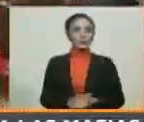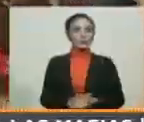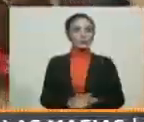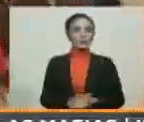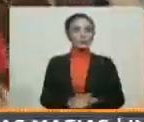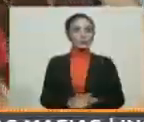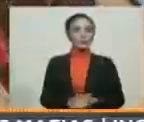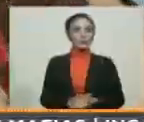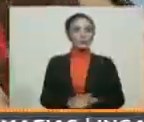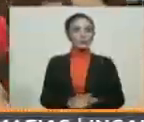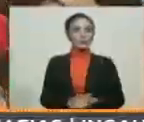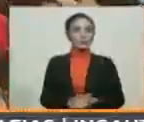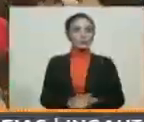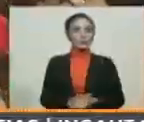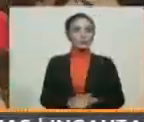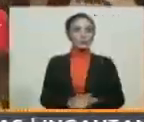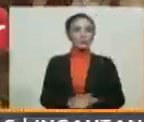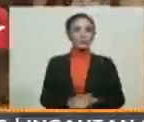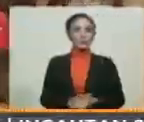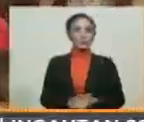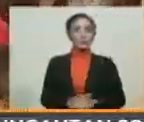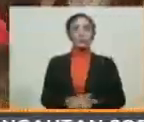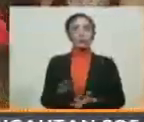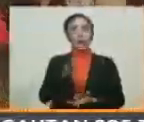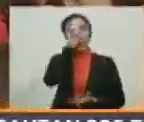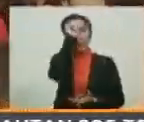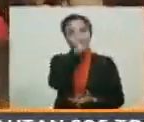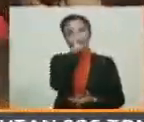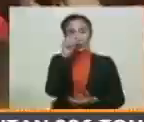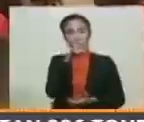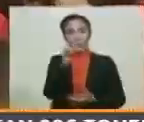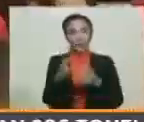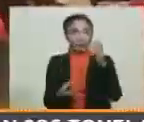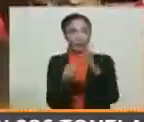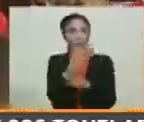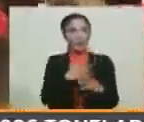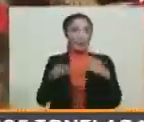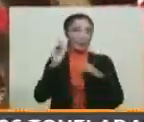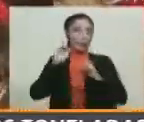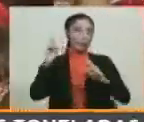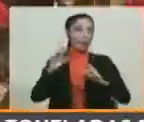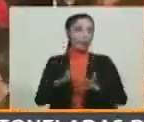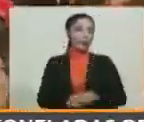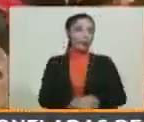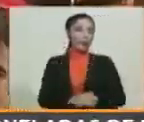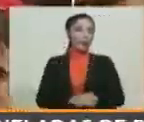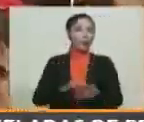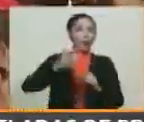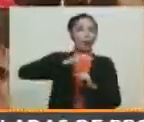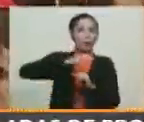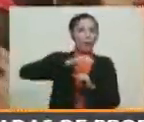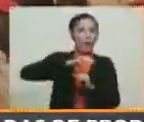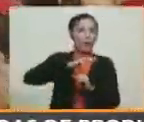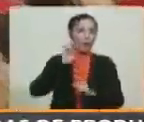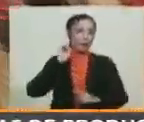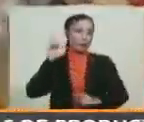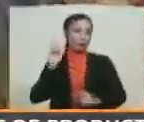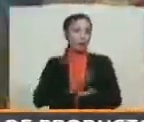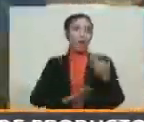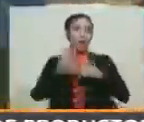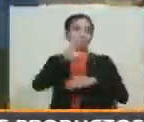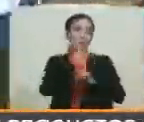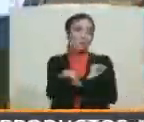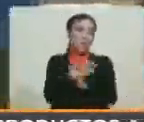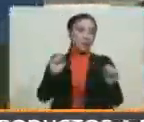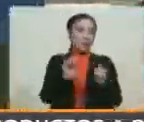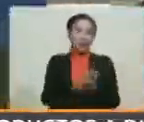y el domingo 20 de mayo apenas suene labial a carabobo a las 5 de la mañana a la carga